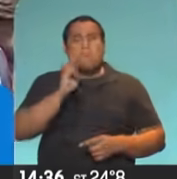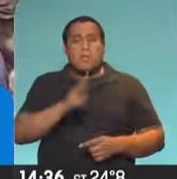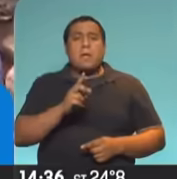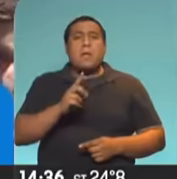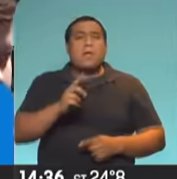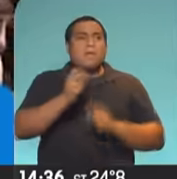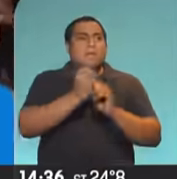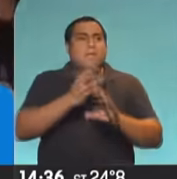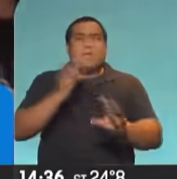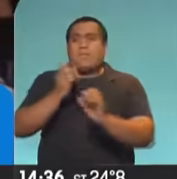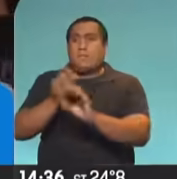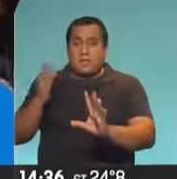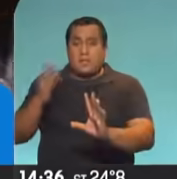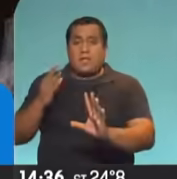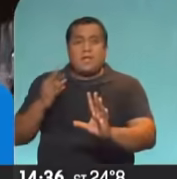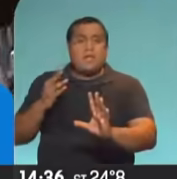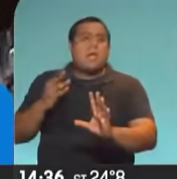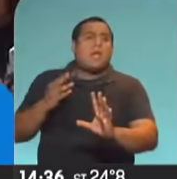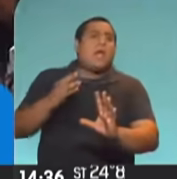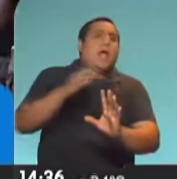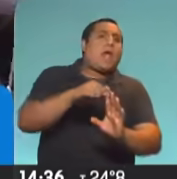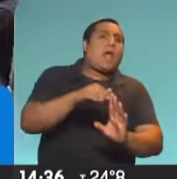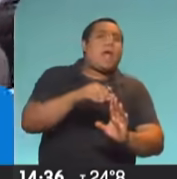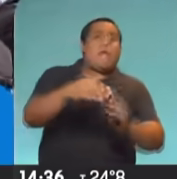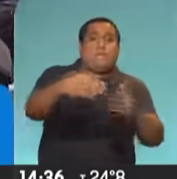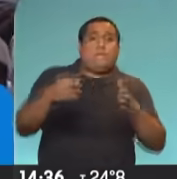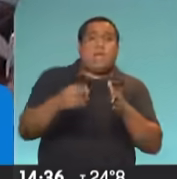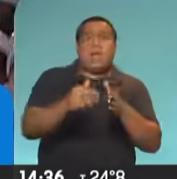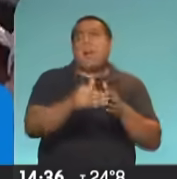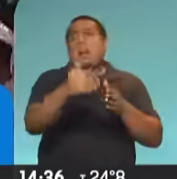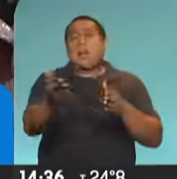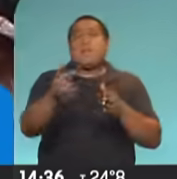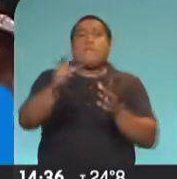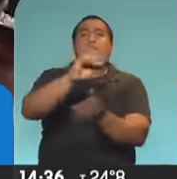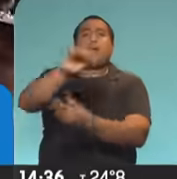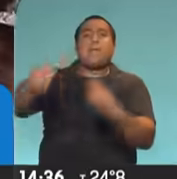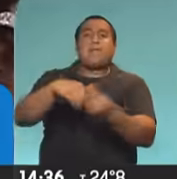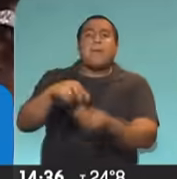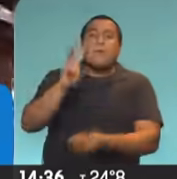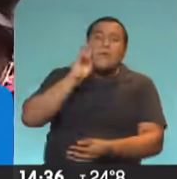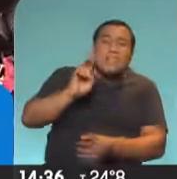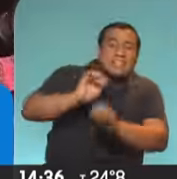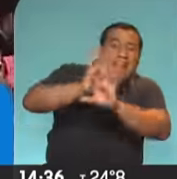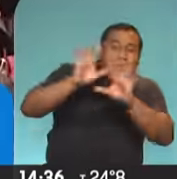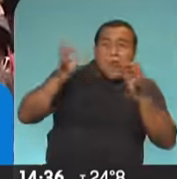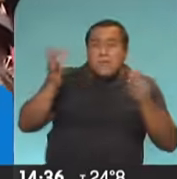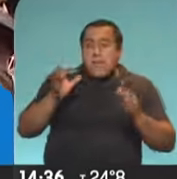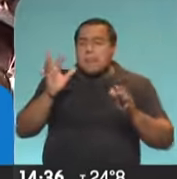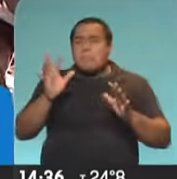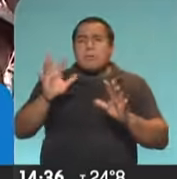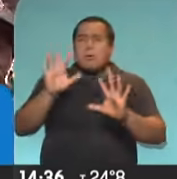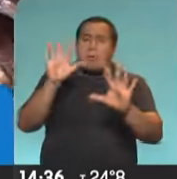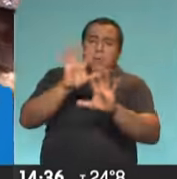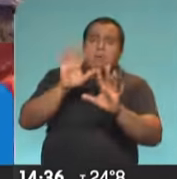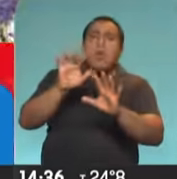filas de quienes estaban del lado del féretro por parte de los familiares, pero no se veía el lugar